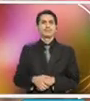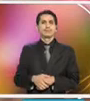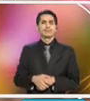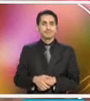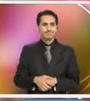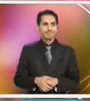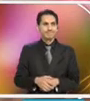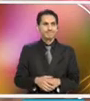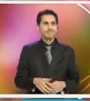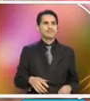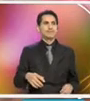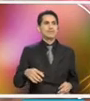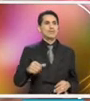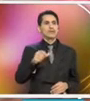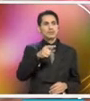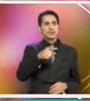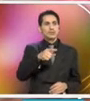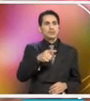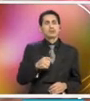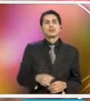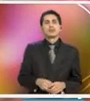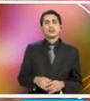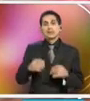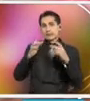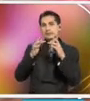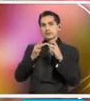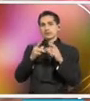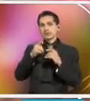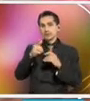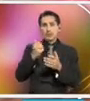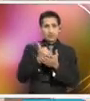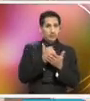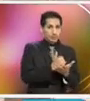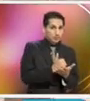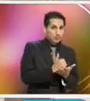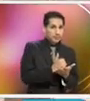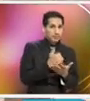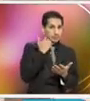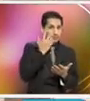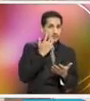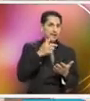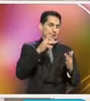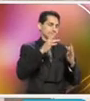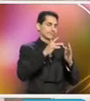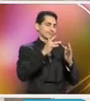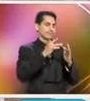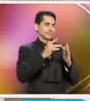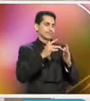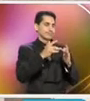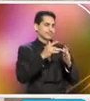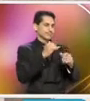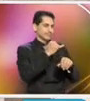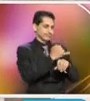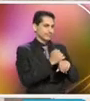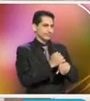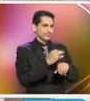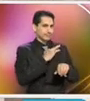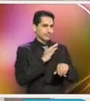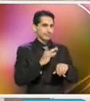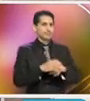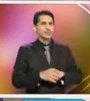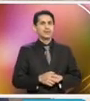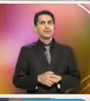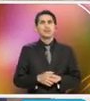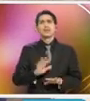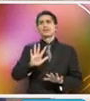forma óptima y eficiente, rápida. Eso te quiero preguntar porque muchas personas